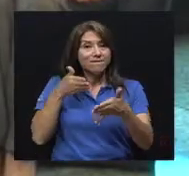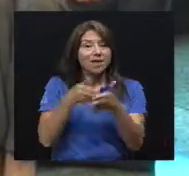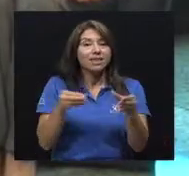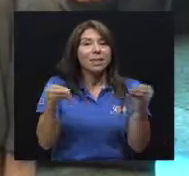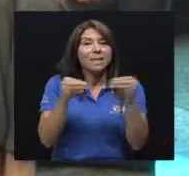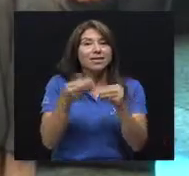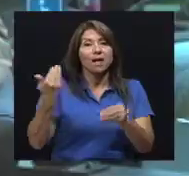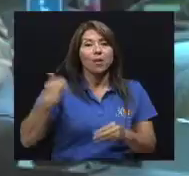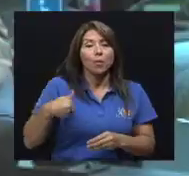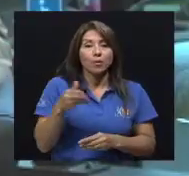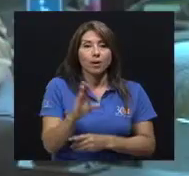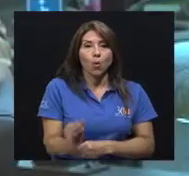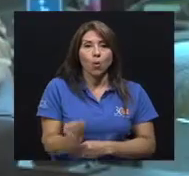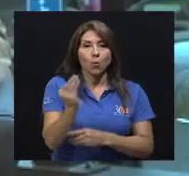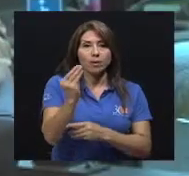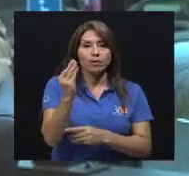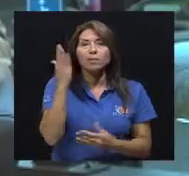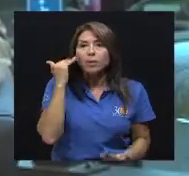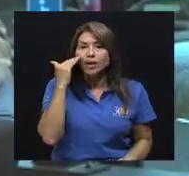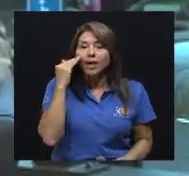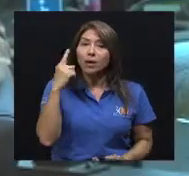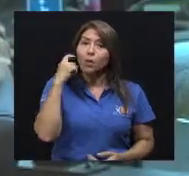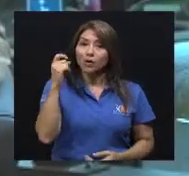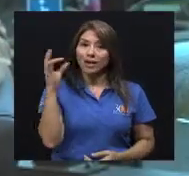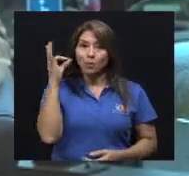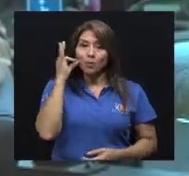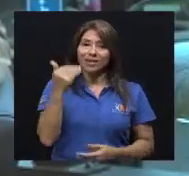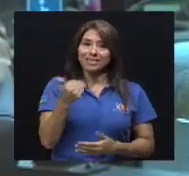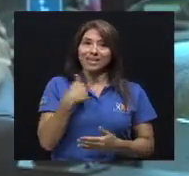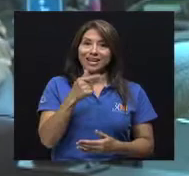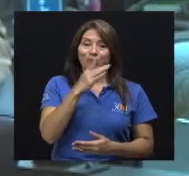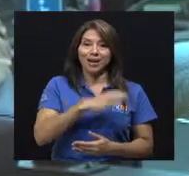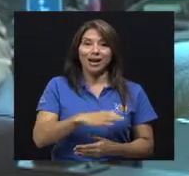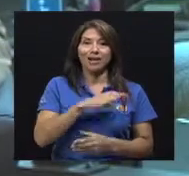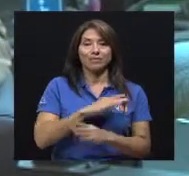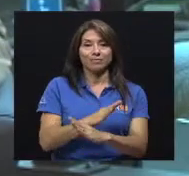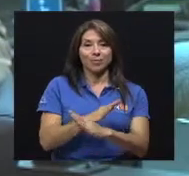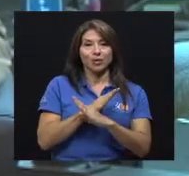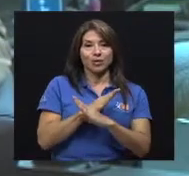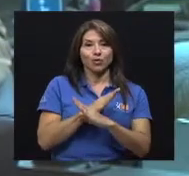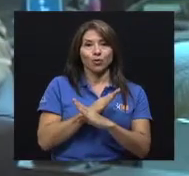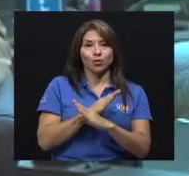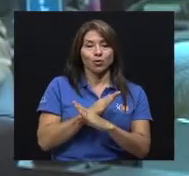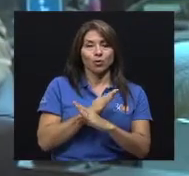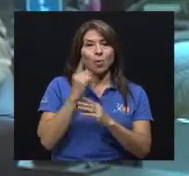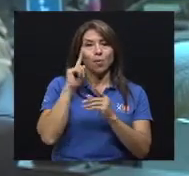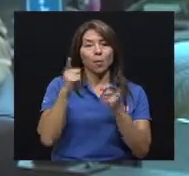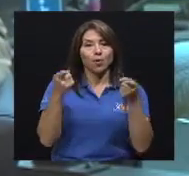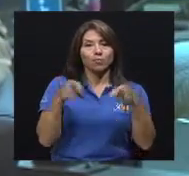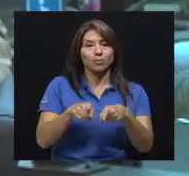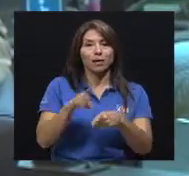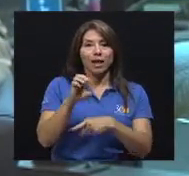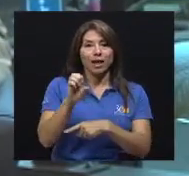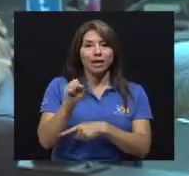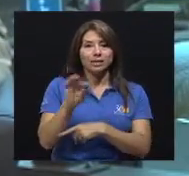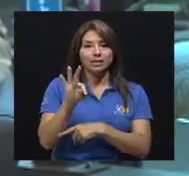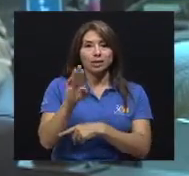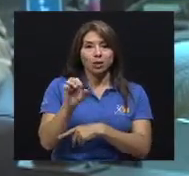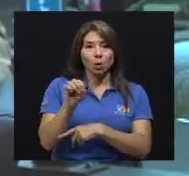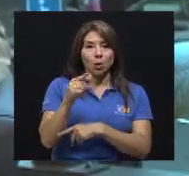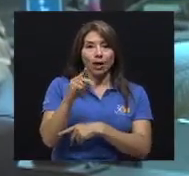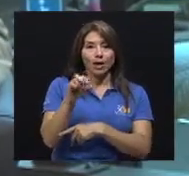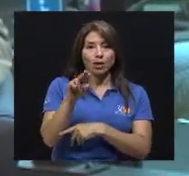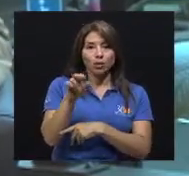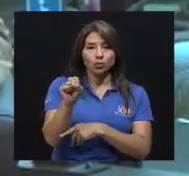más joven, y eso es porque las mujeres tienen un factor protector derivado de los estrógenos. Entonces, los hombres tendemos